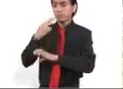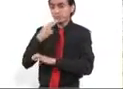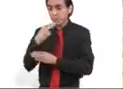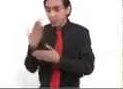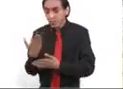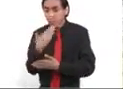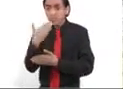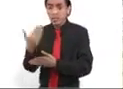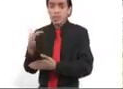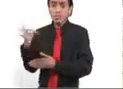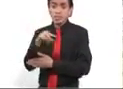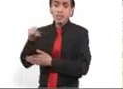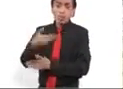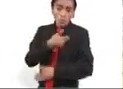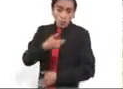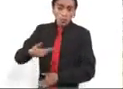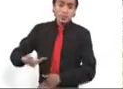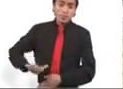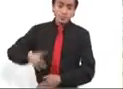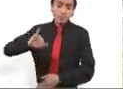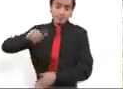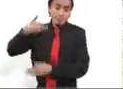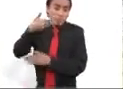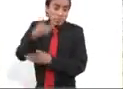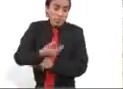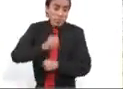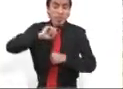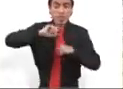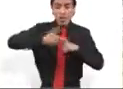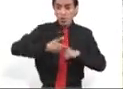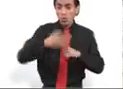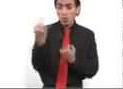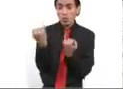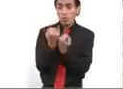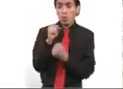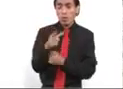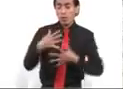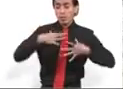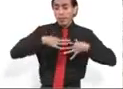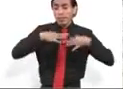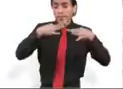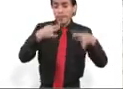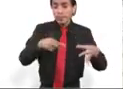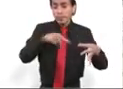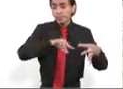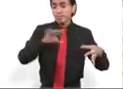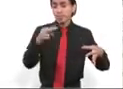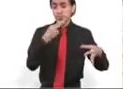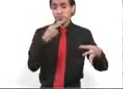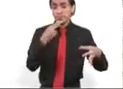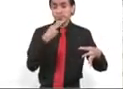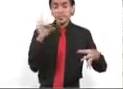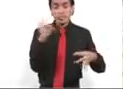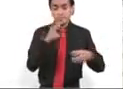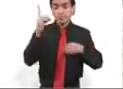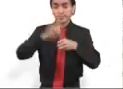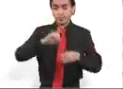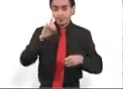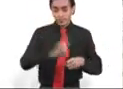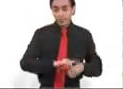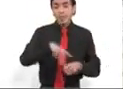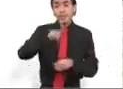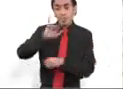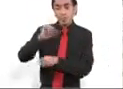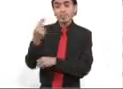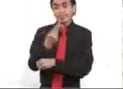nos piden que no tienen suficiente movilidad o alguna fundación que lo usa para algo especial, pero realmente tienen que estar en